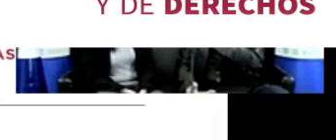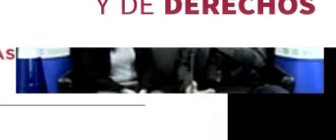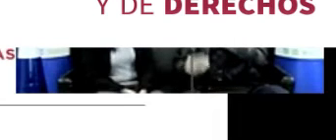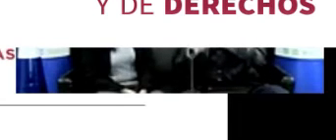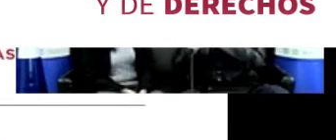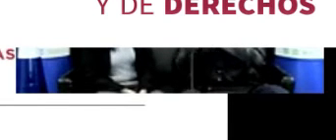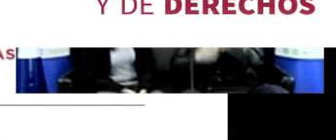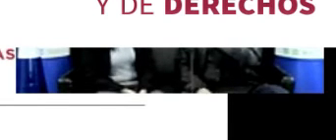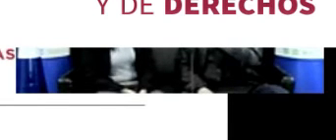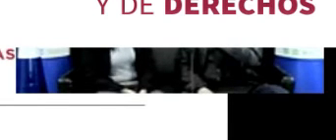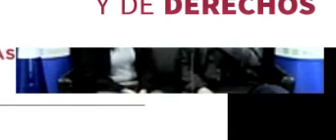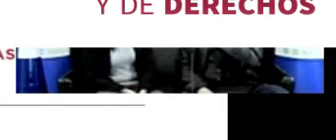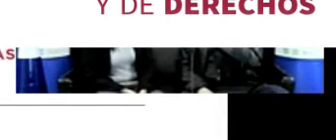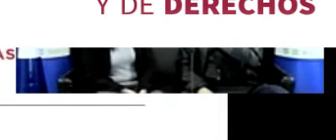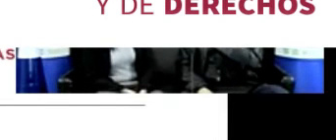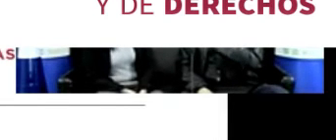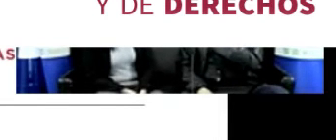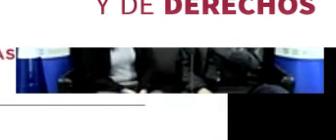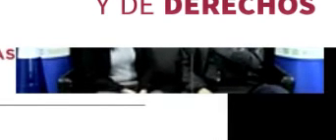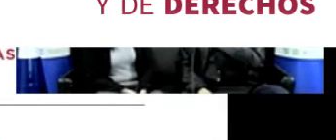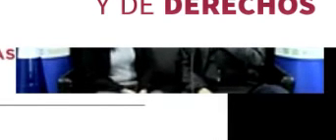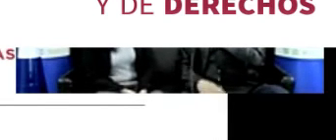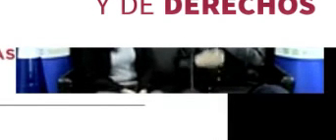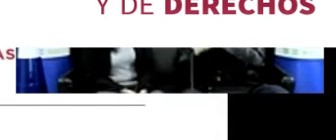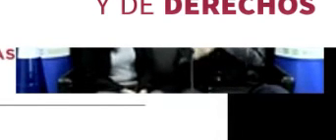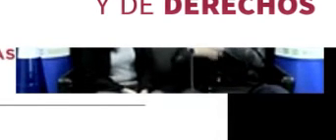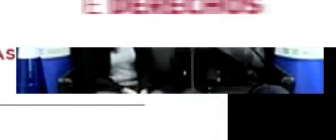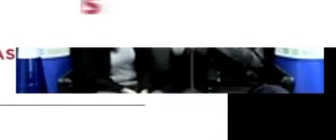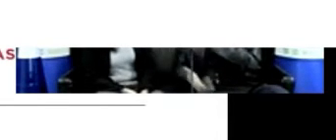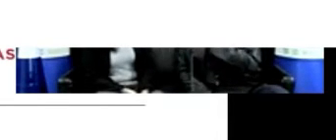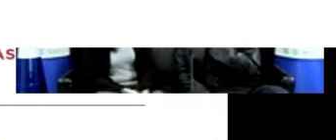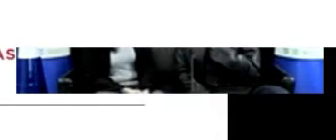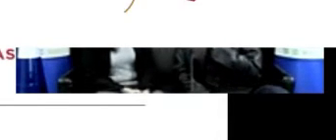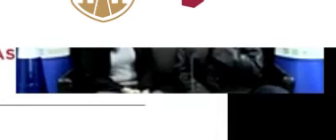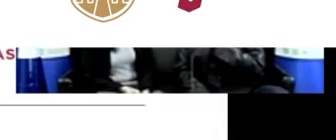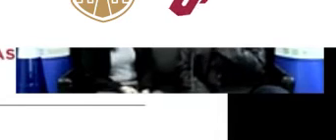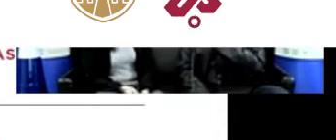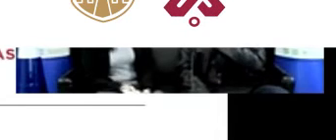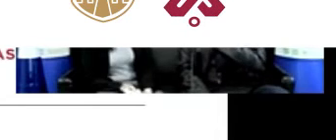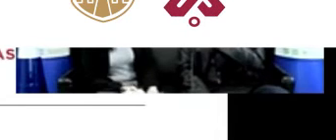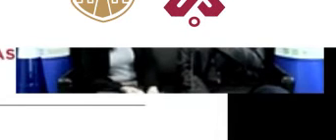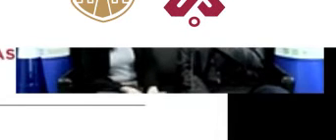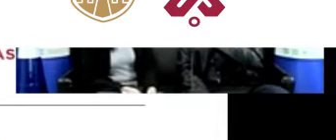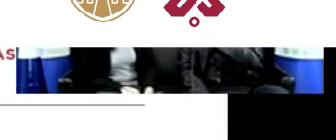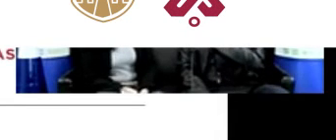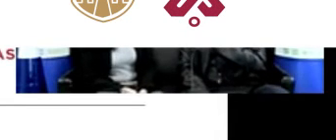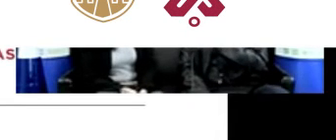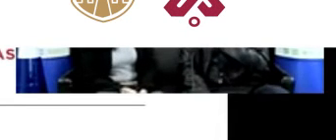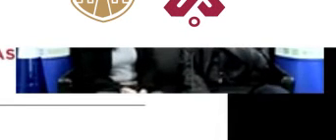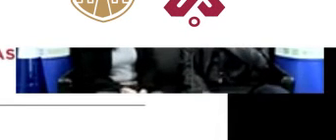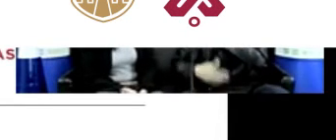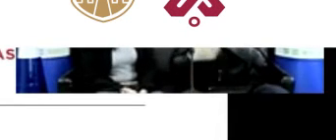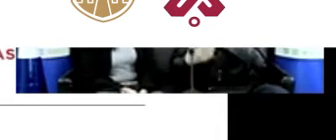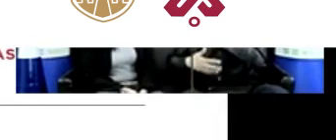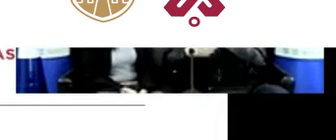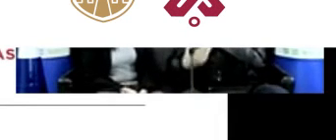dieta. Lo mismo pasa con los tratamientos. El terapeuta, el que está trabajando las intervenciones,